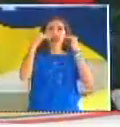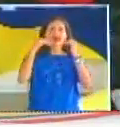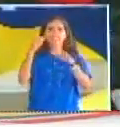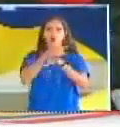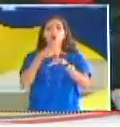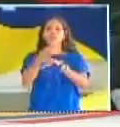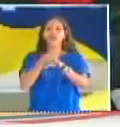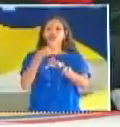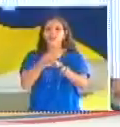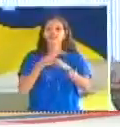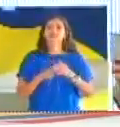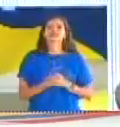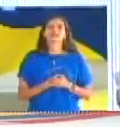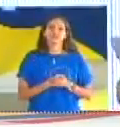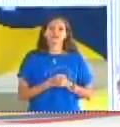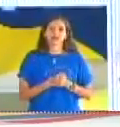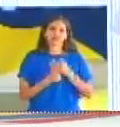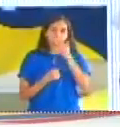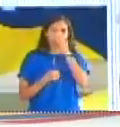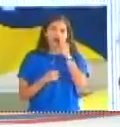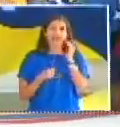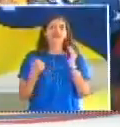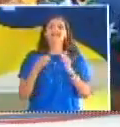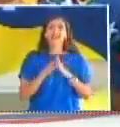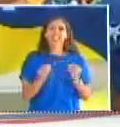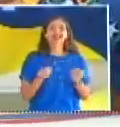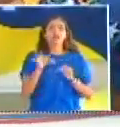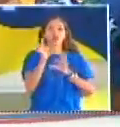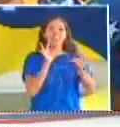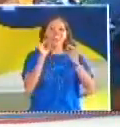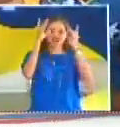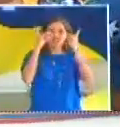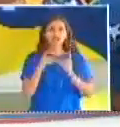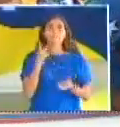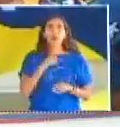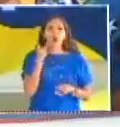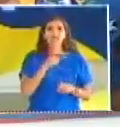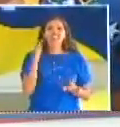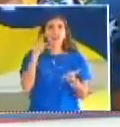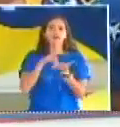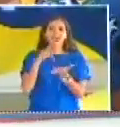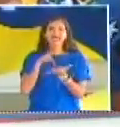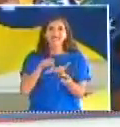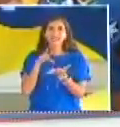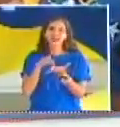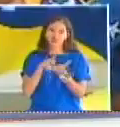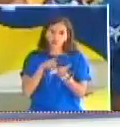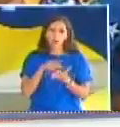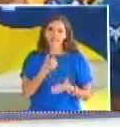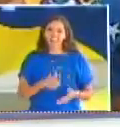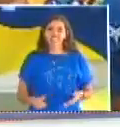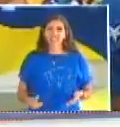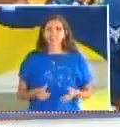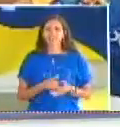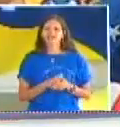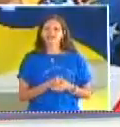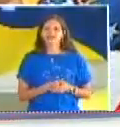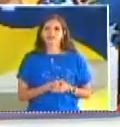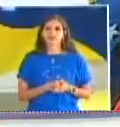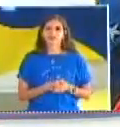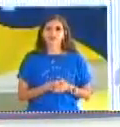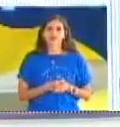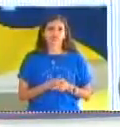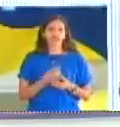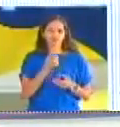gobierno. ¡Aprobado! En la toma de decisiones políticas, participación, presidente. ¡Qué belleza